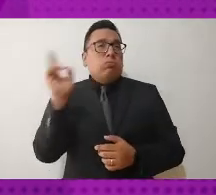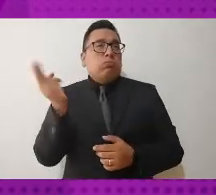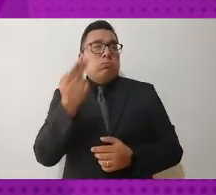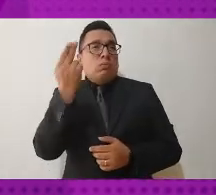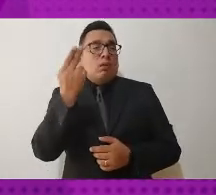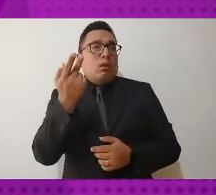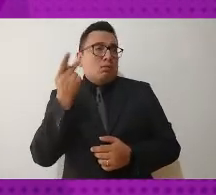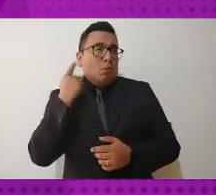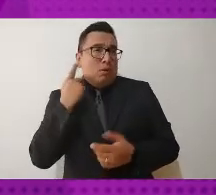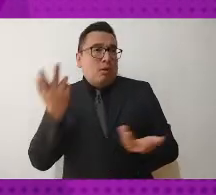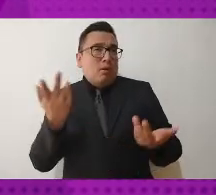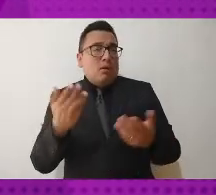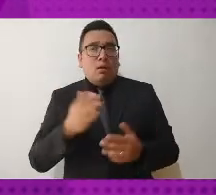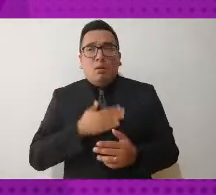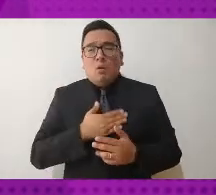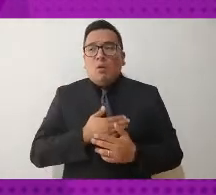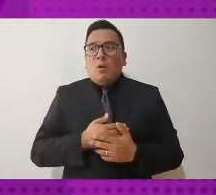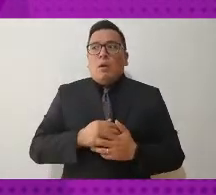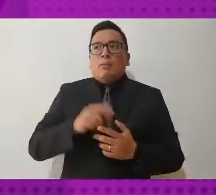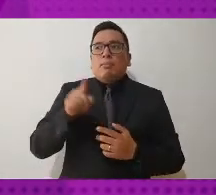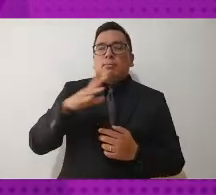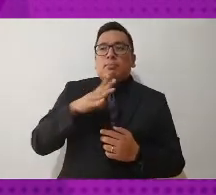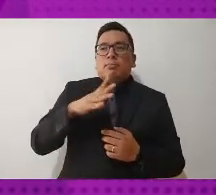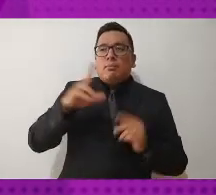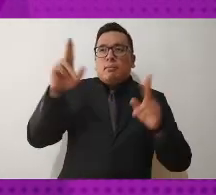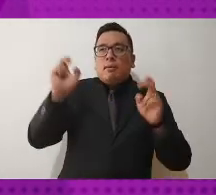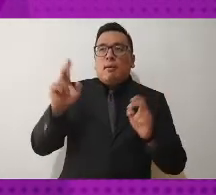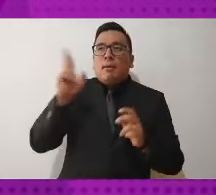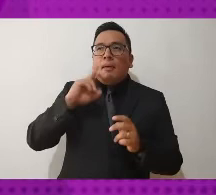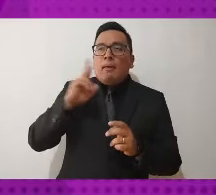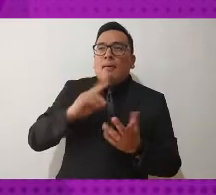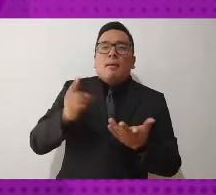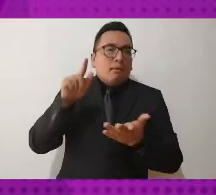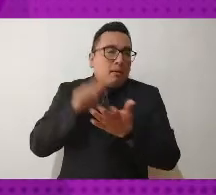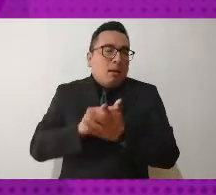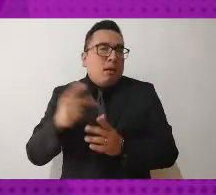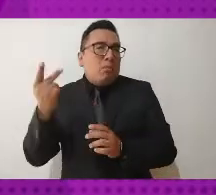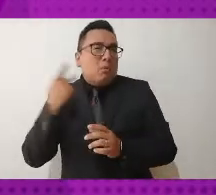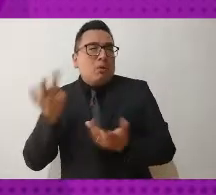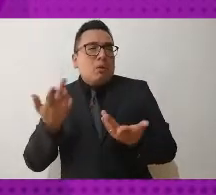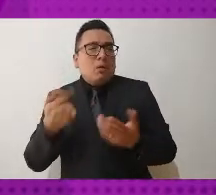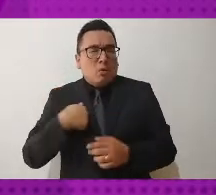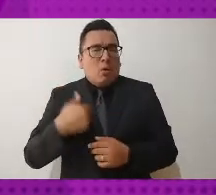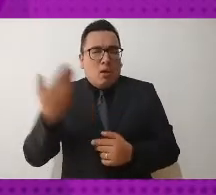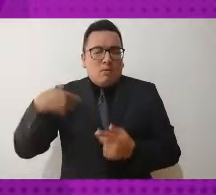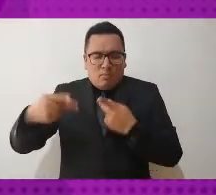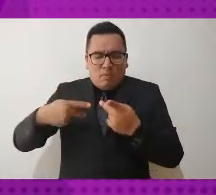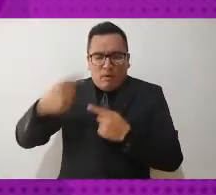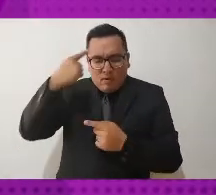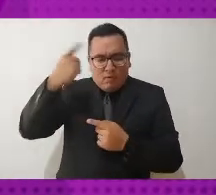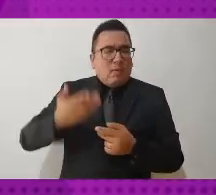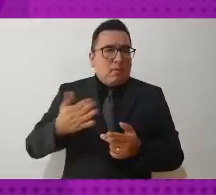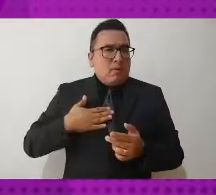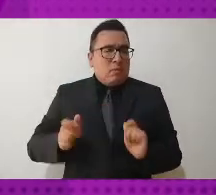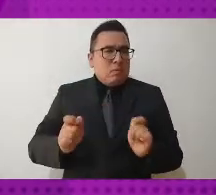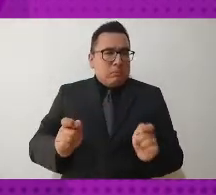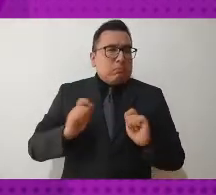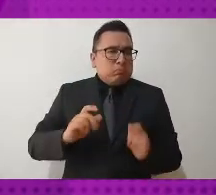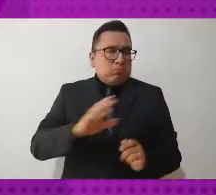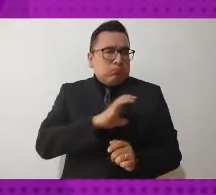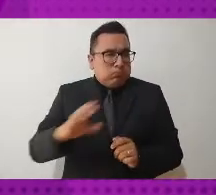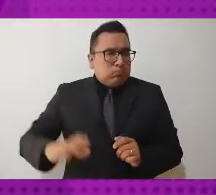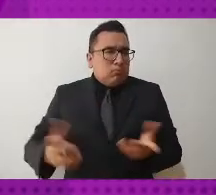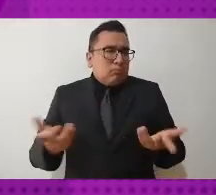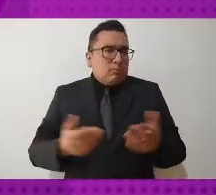académica es politólogo estudio ciencias políticas y demás y que estoy preparado para poder acceder a un cargo de elección a